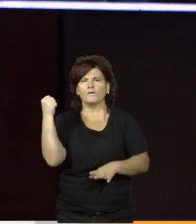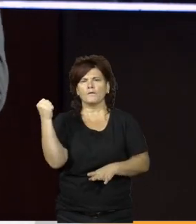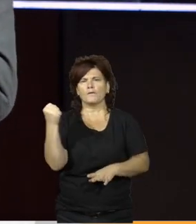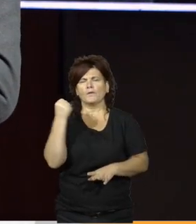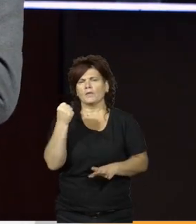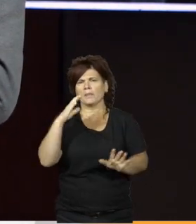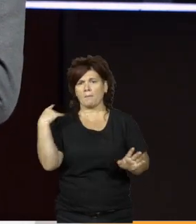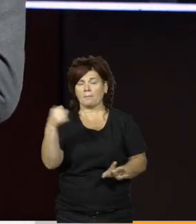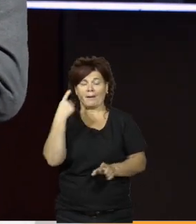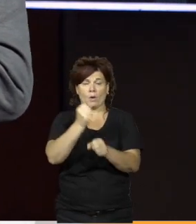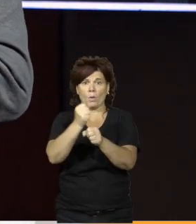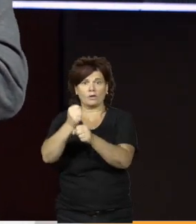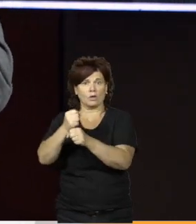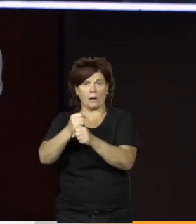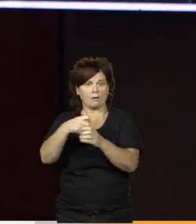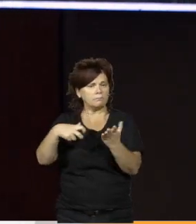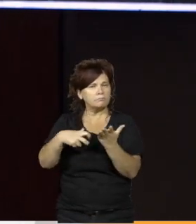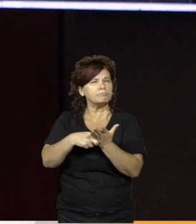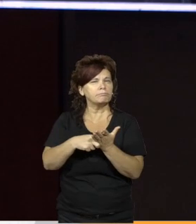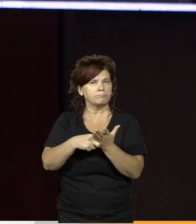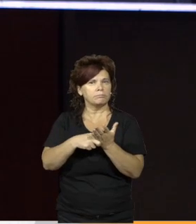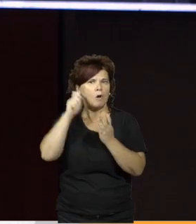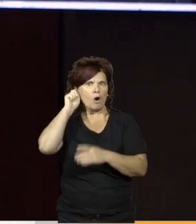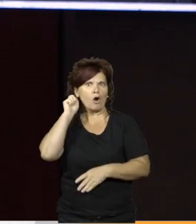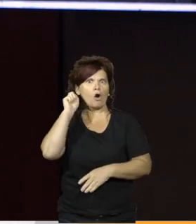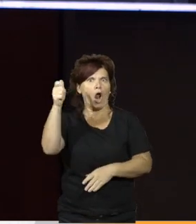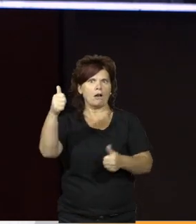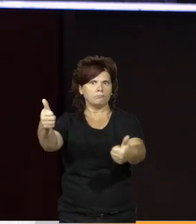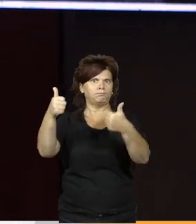para que nuestro trabajo fiscalizador tenga éxito.